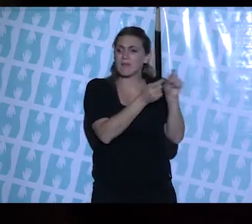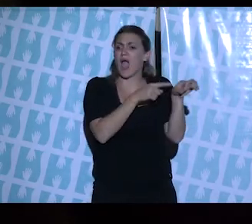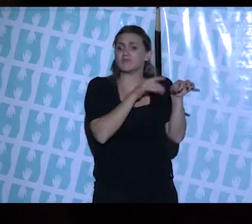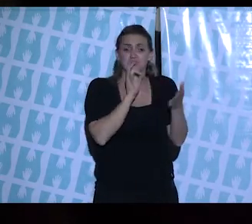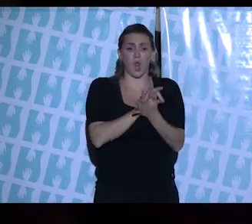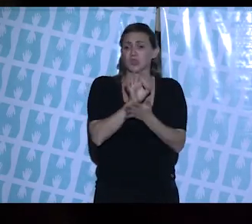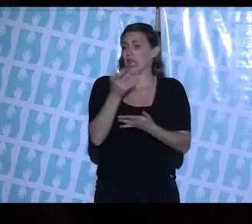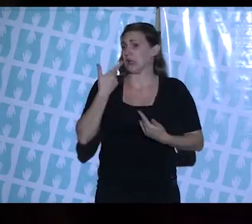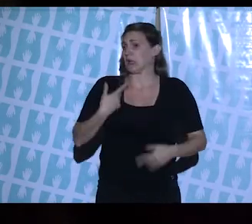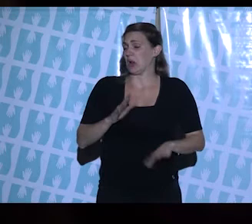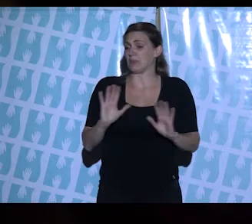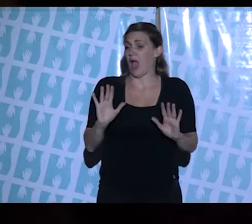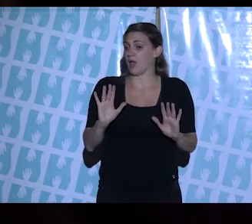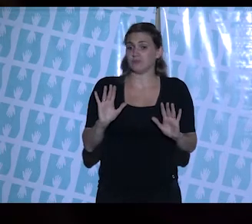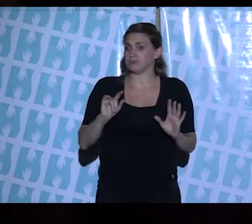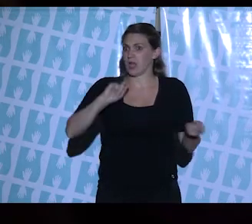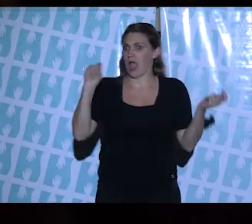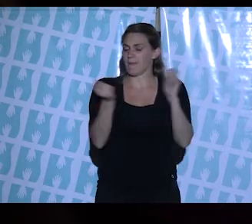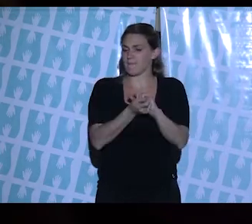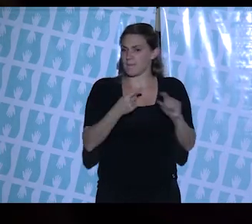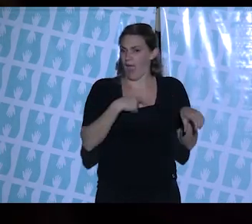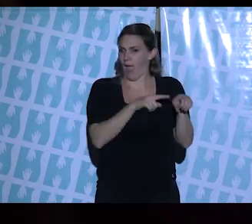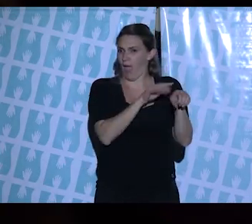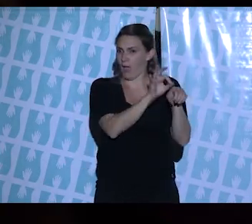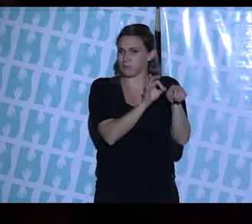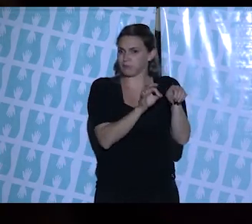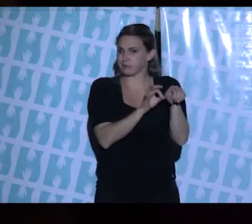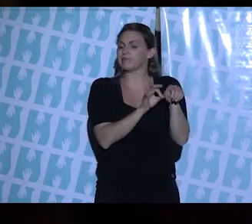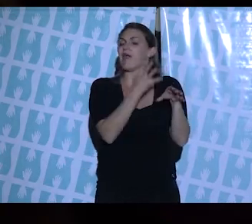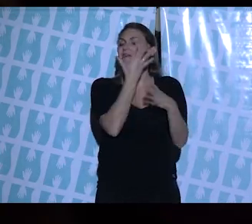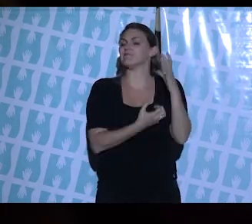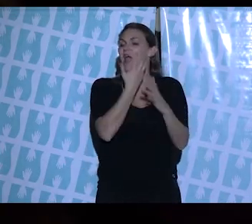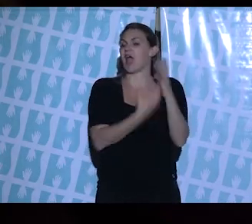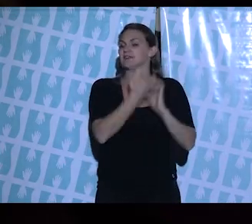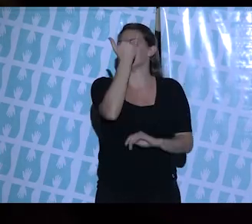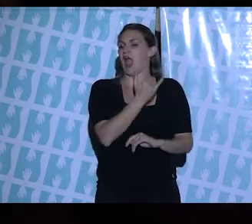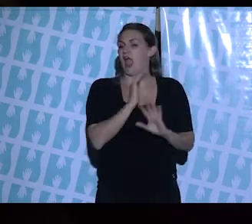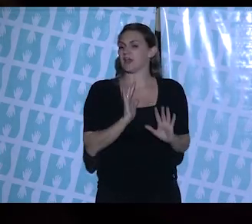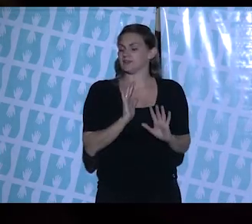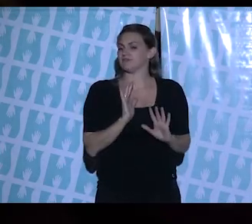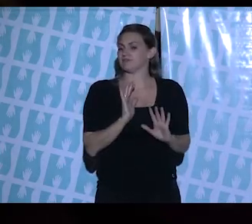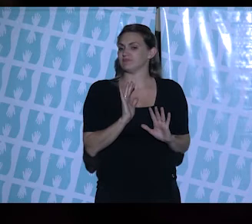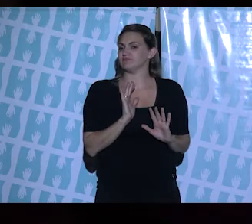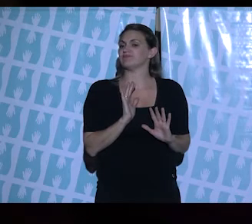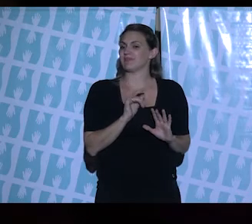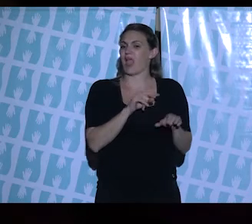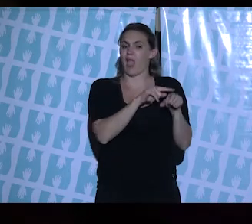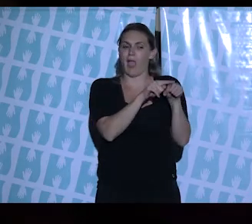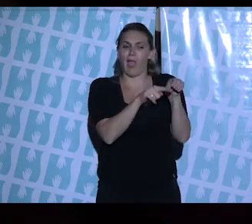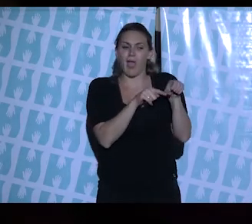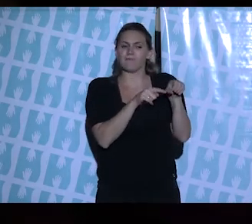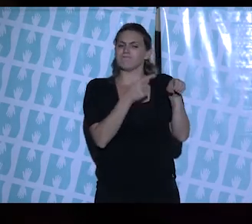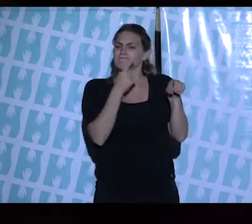forma normal, se transforma en una proteína mal conformada, que adquiere propiedades